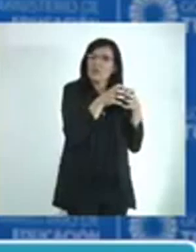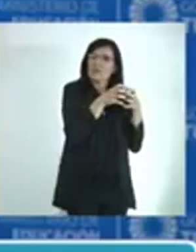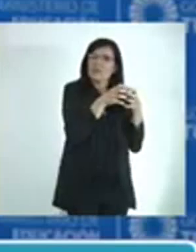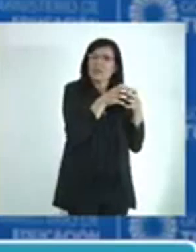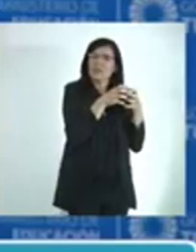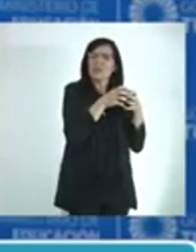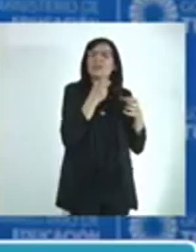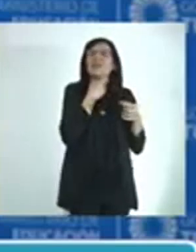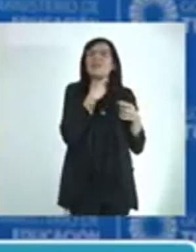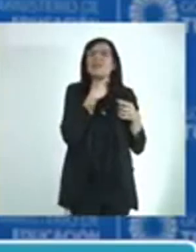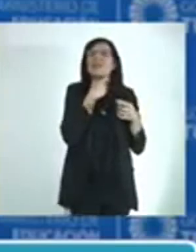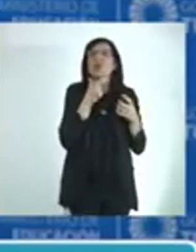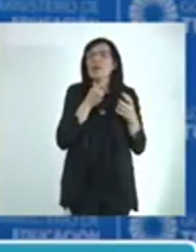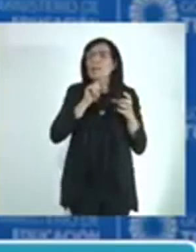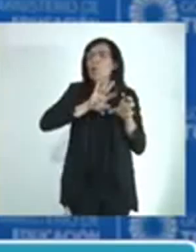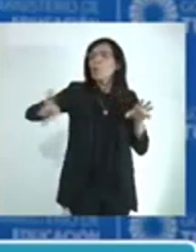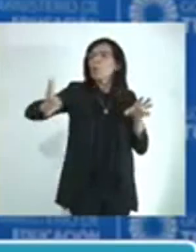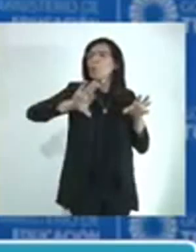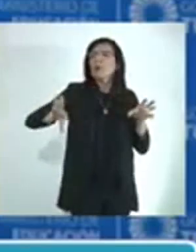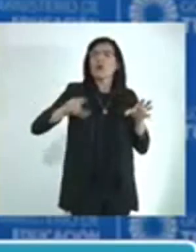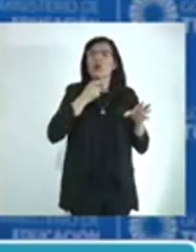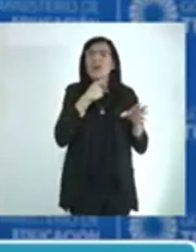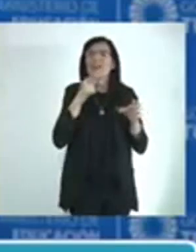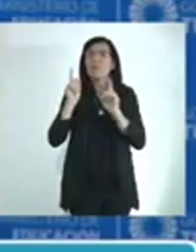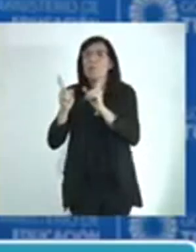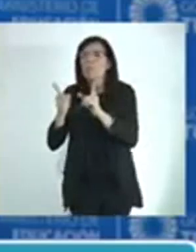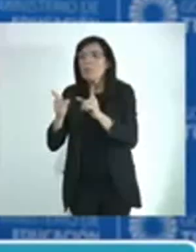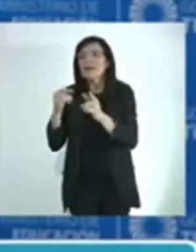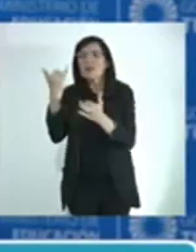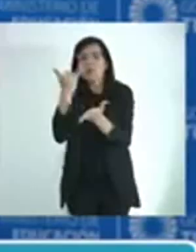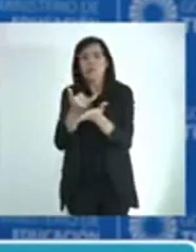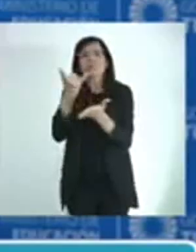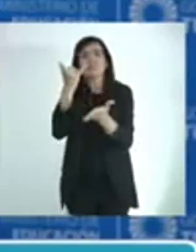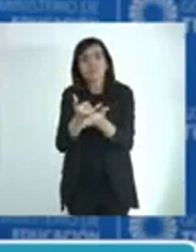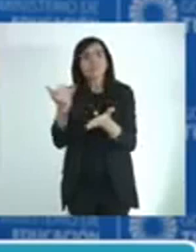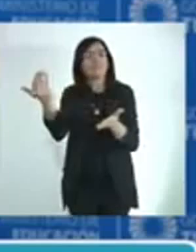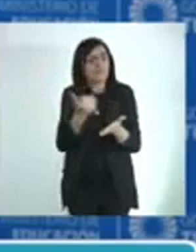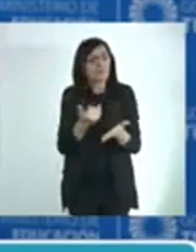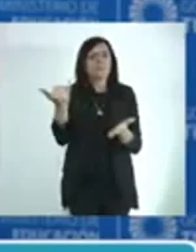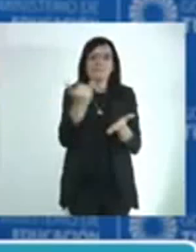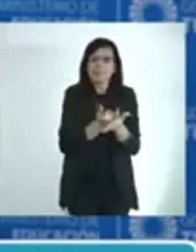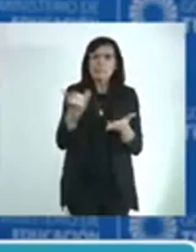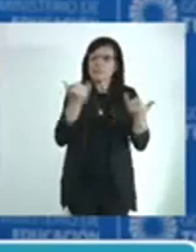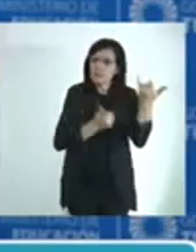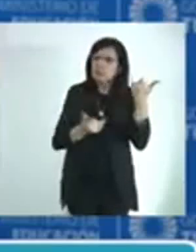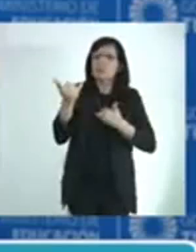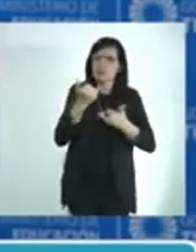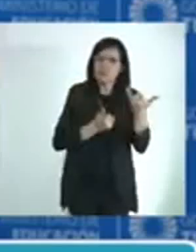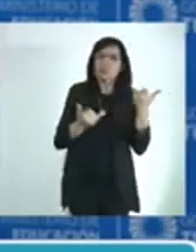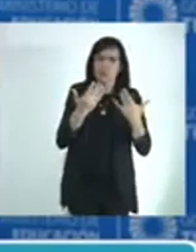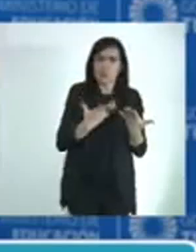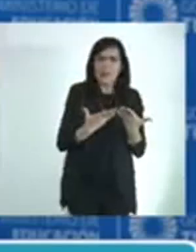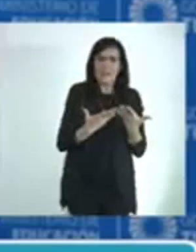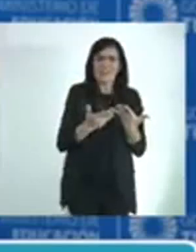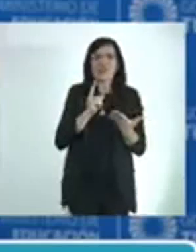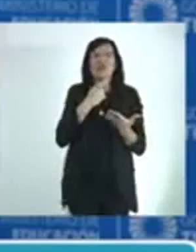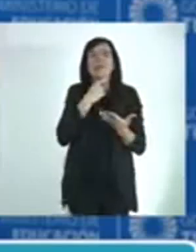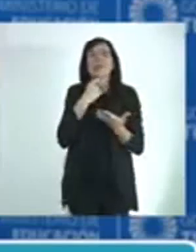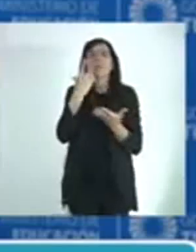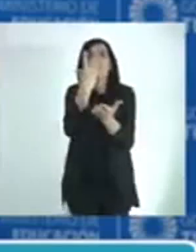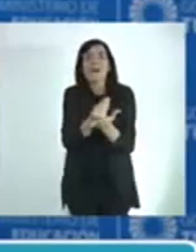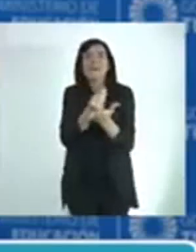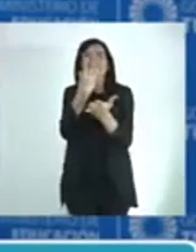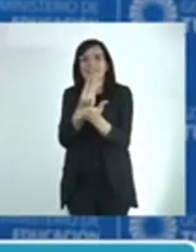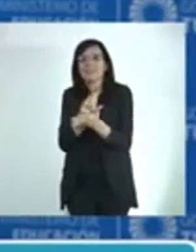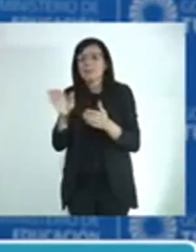la participación estudiantil, pero esta participación genuina. Y la experiencia era justamente lo que relataban, es cuando un chico